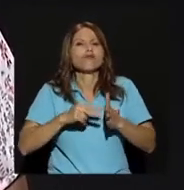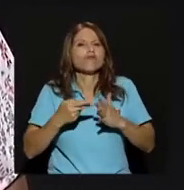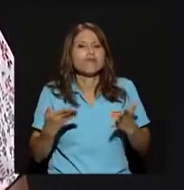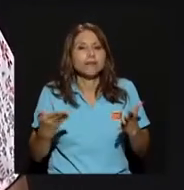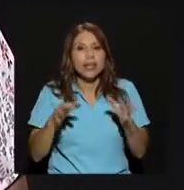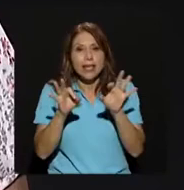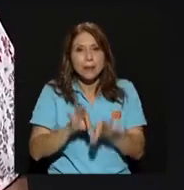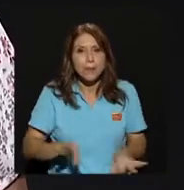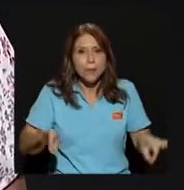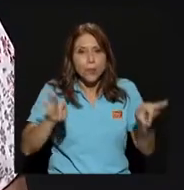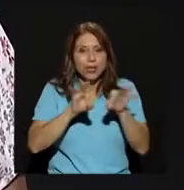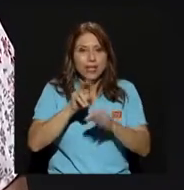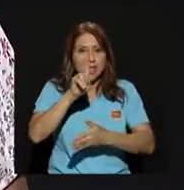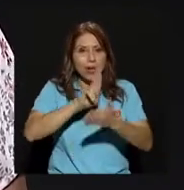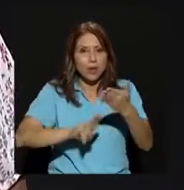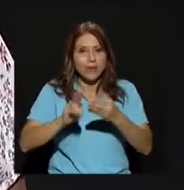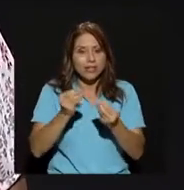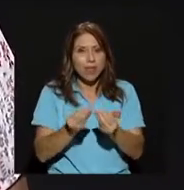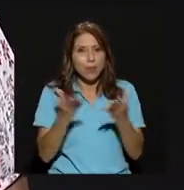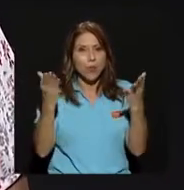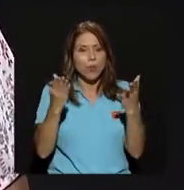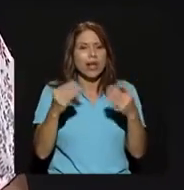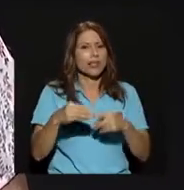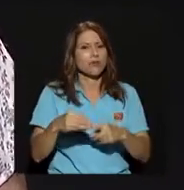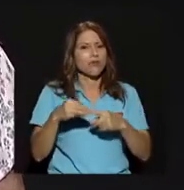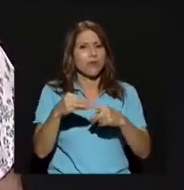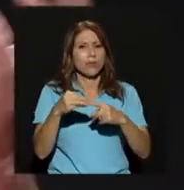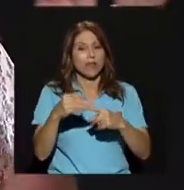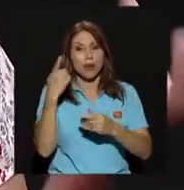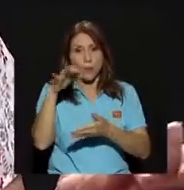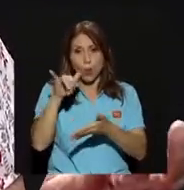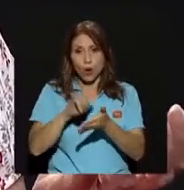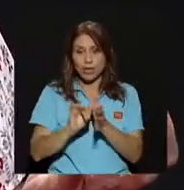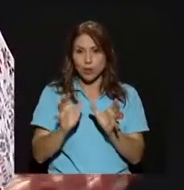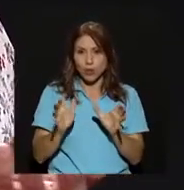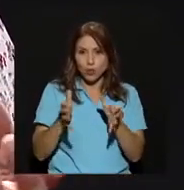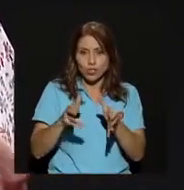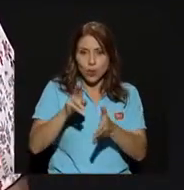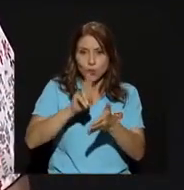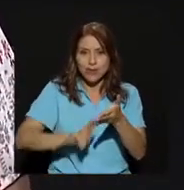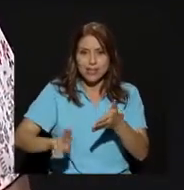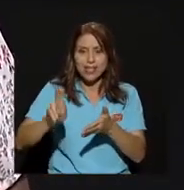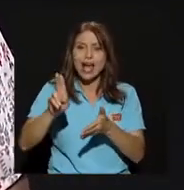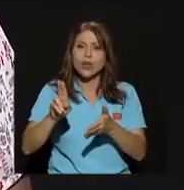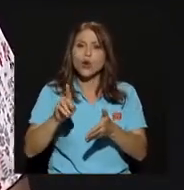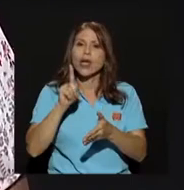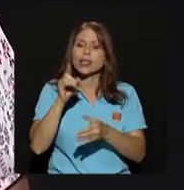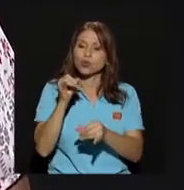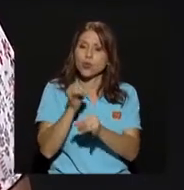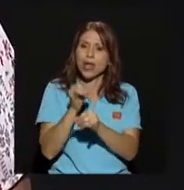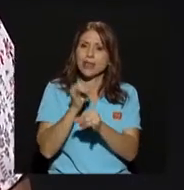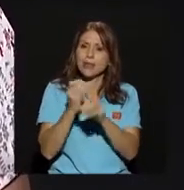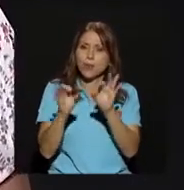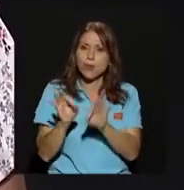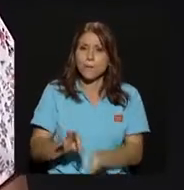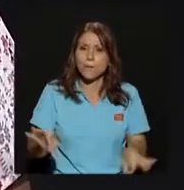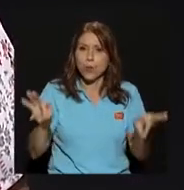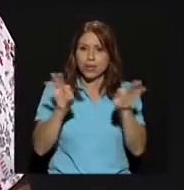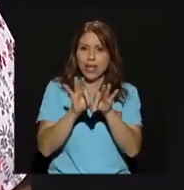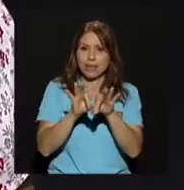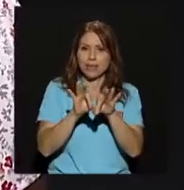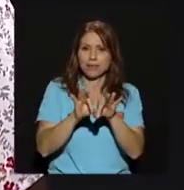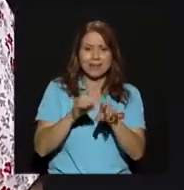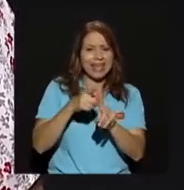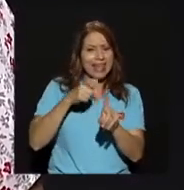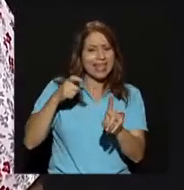universidad pública es fundamental y por eso el Consejo Universitario es un ente muy importante que desde